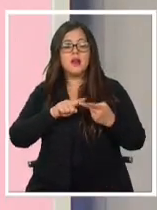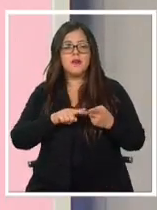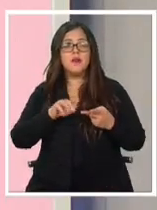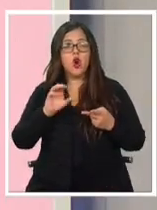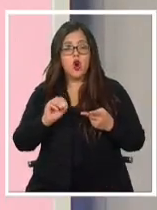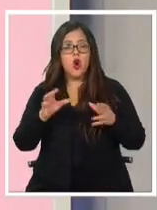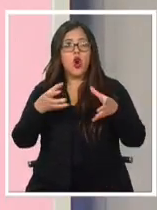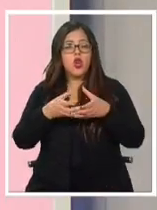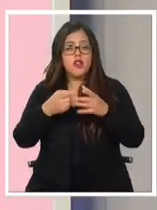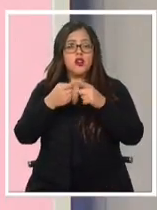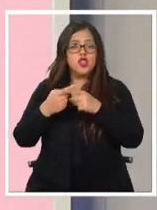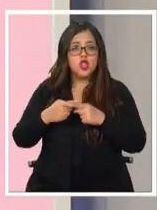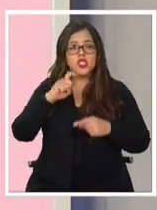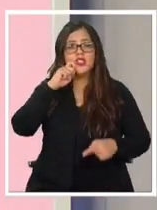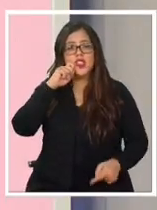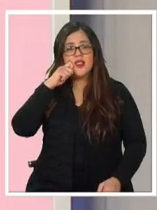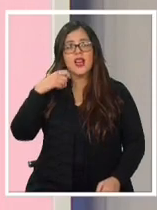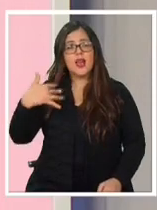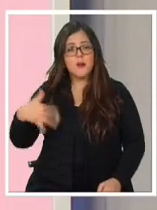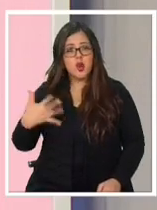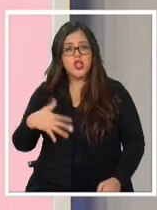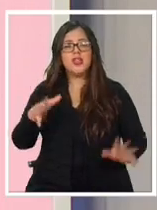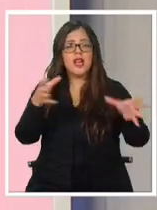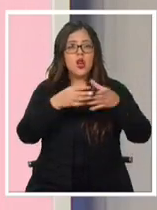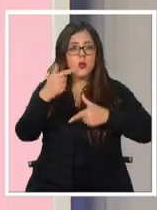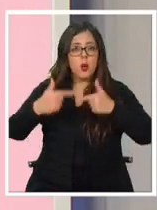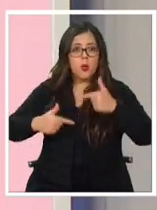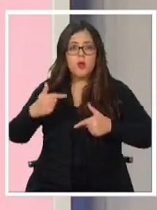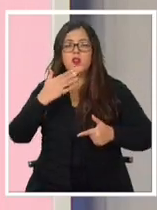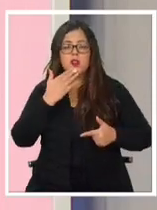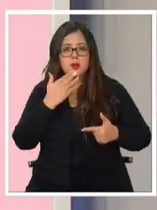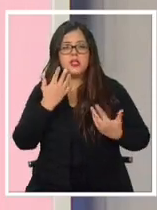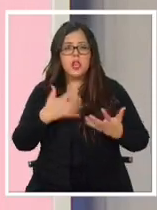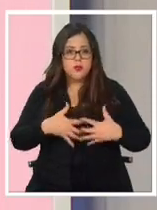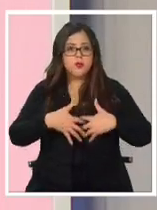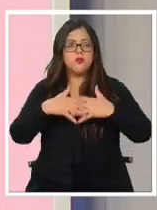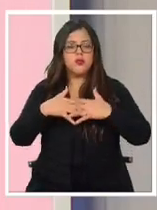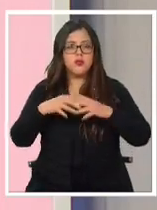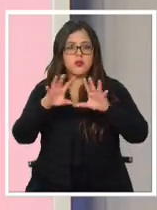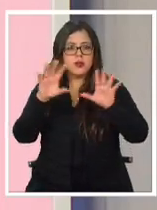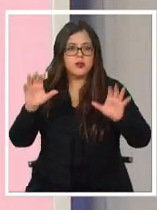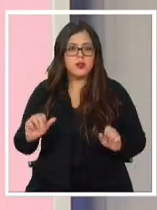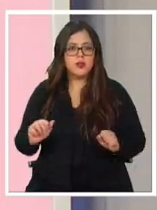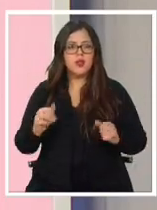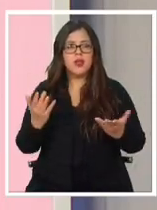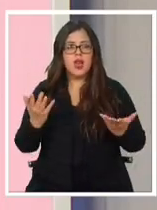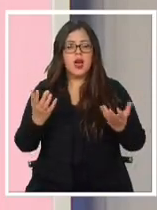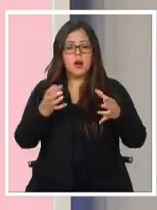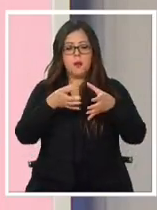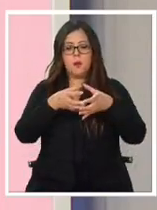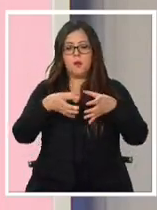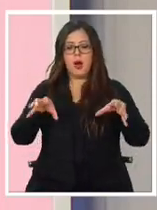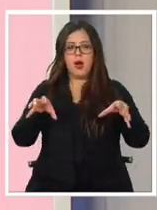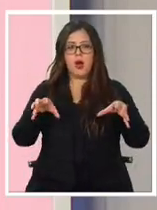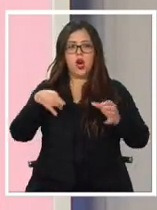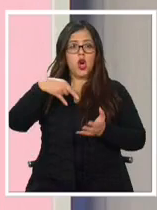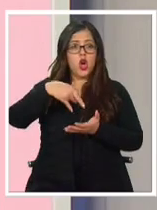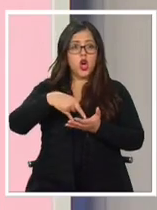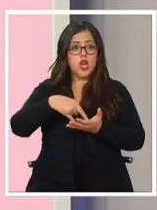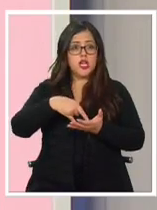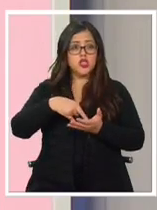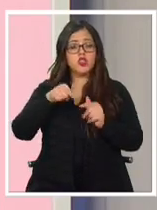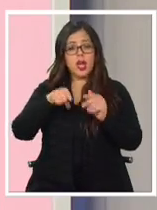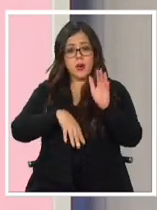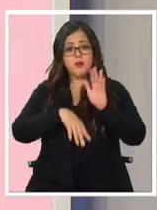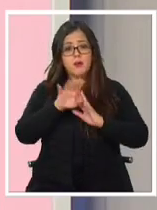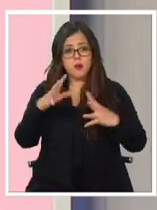señalan que es trascendental que los partidos políticos tengan cierta fuerza en el sistema para no fragmentar tanto un Congreso que va a tener